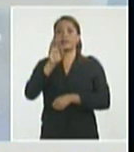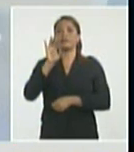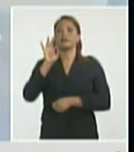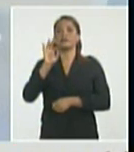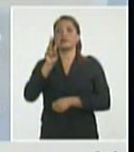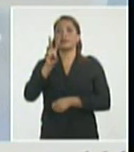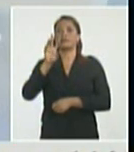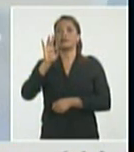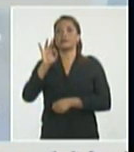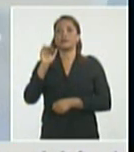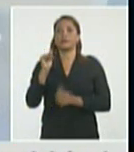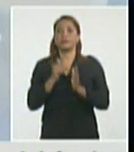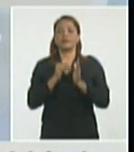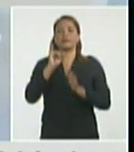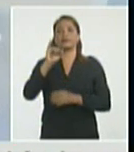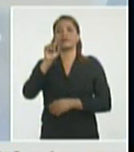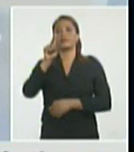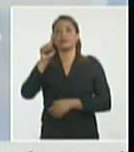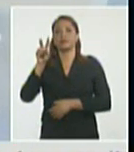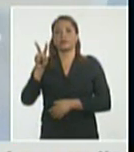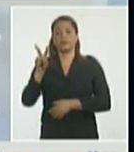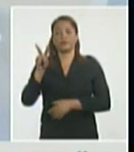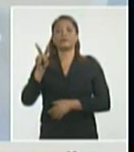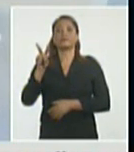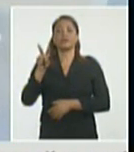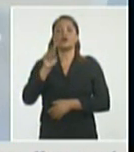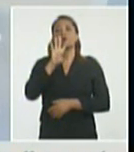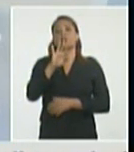38.612, que estamos hablando de